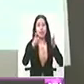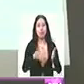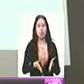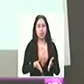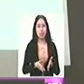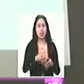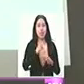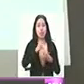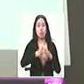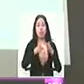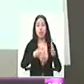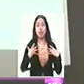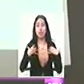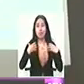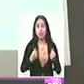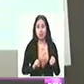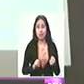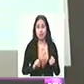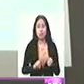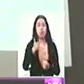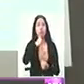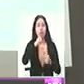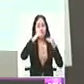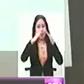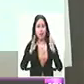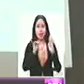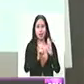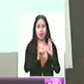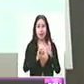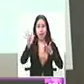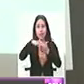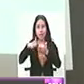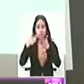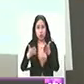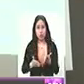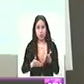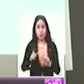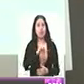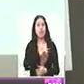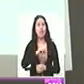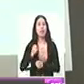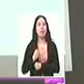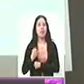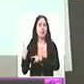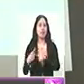lugar, amas de casa, estudiantes seguido por militares y policías